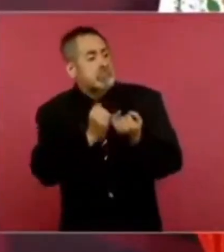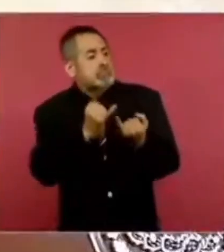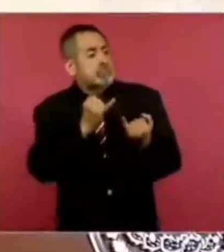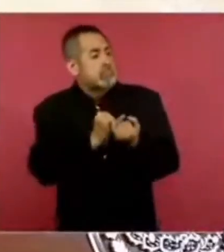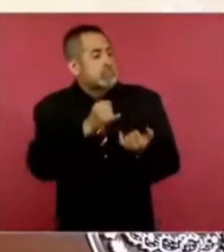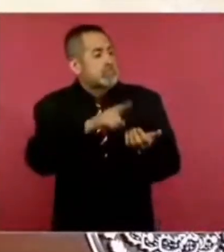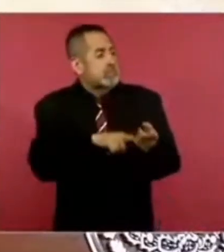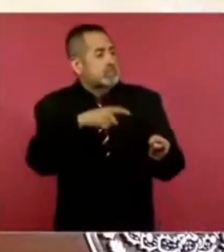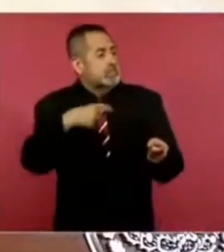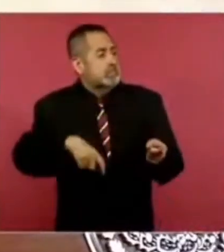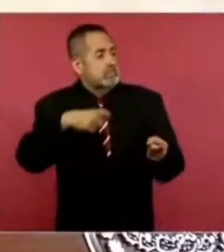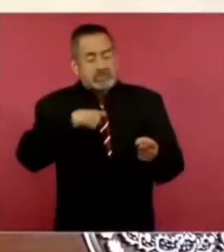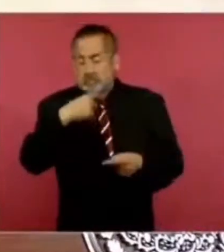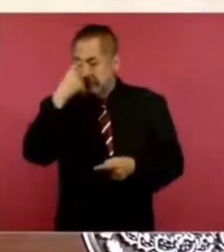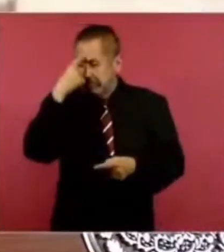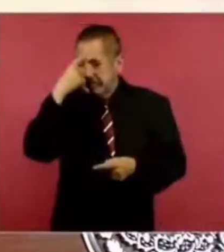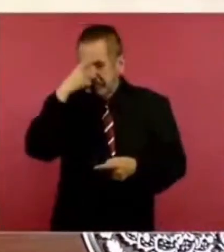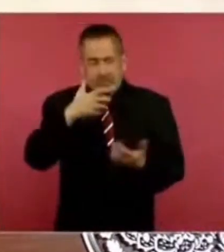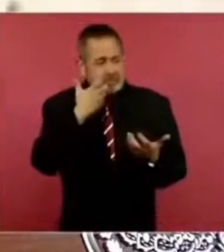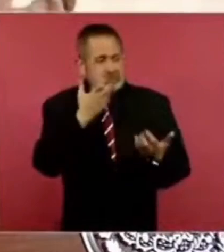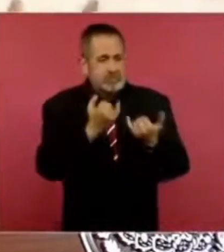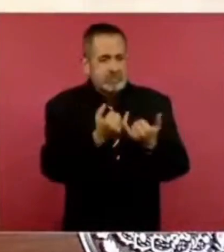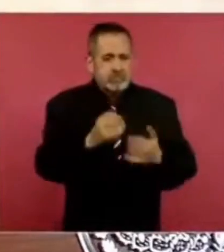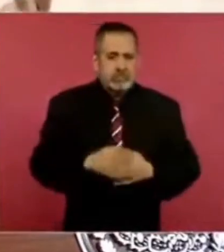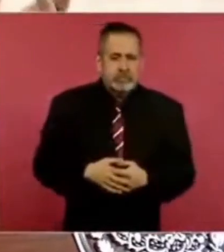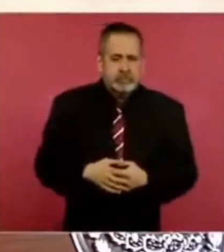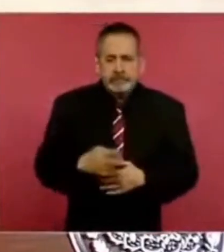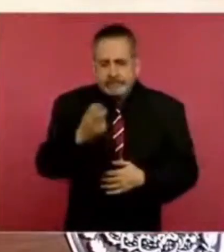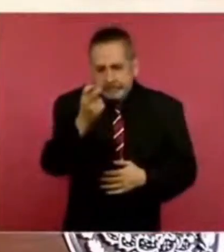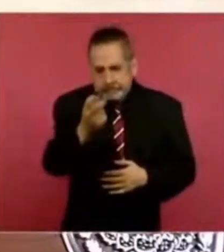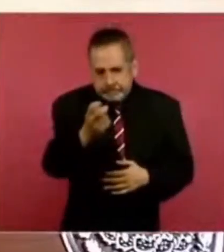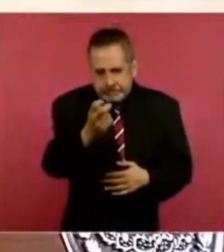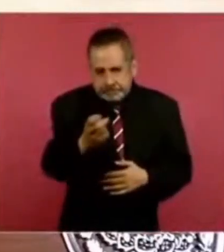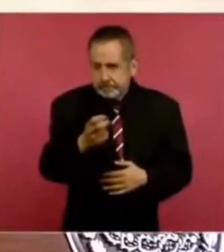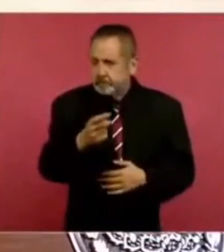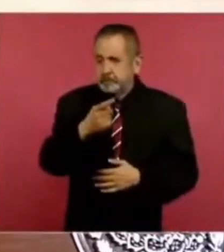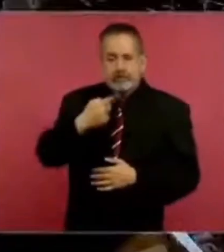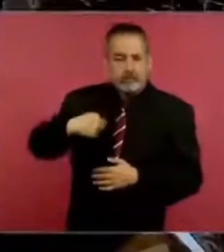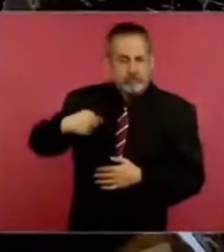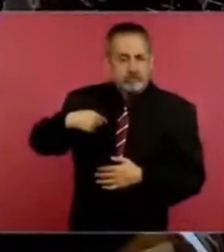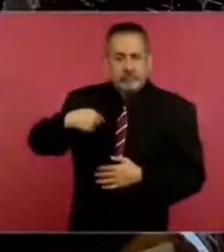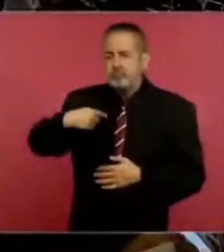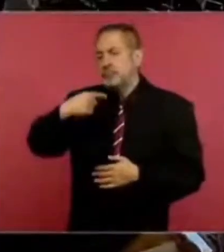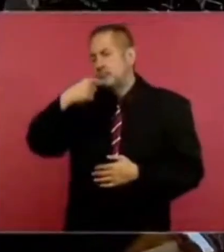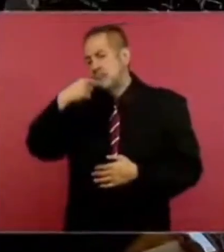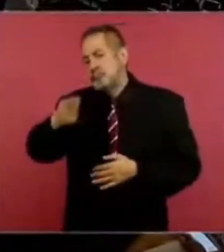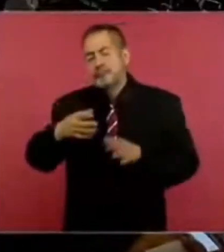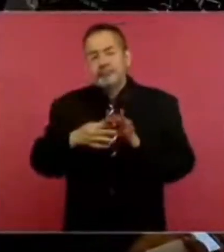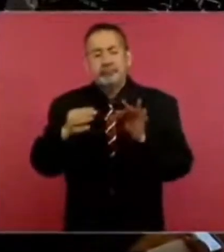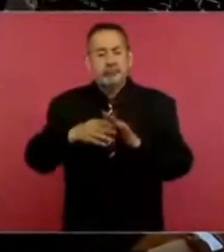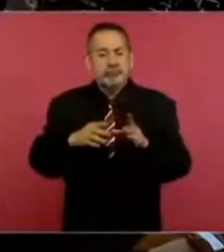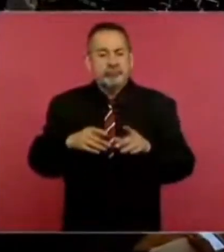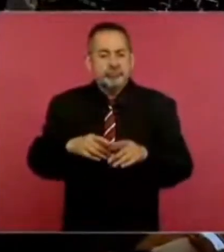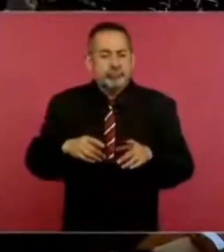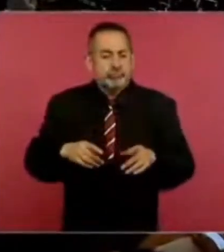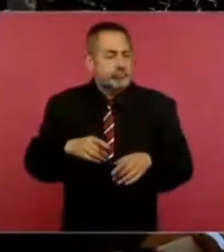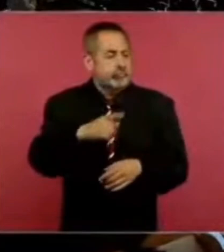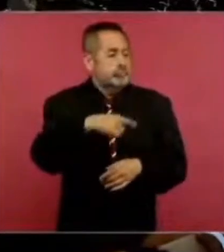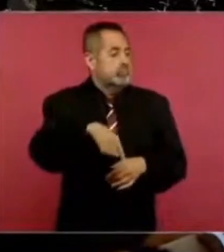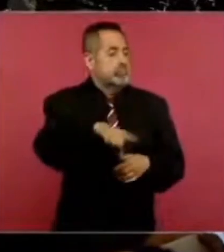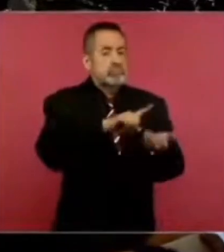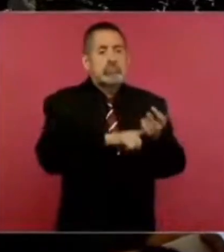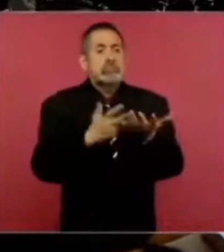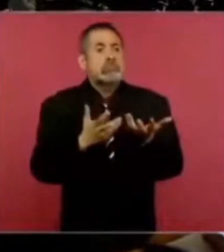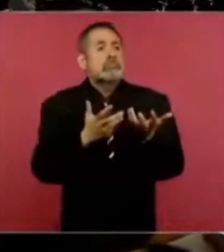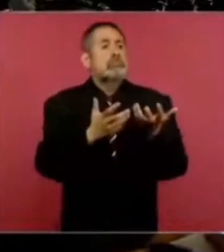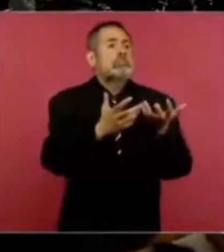de muchos. Por eso se enojaron cuando dije de que había un sector